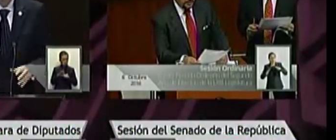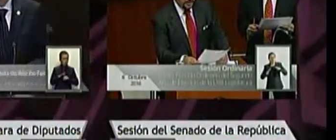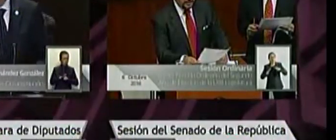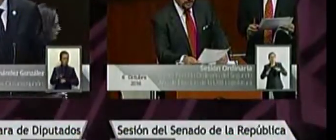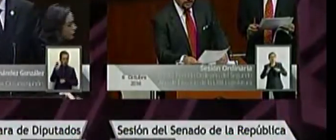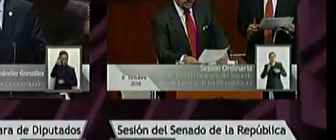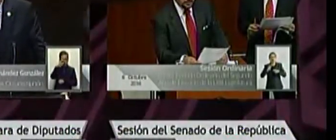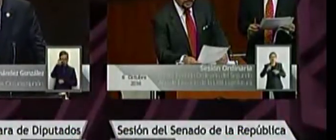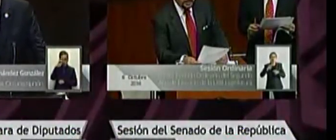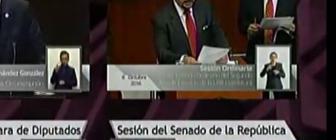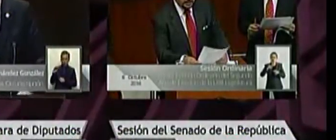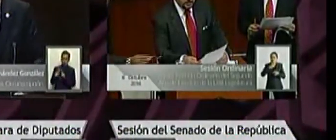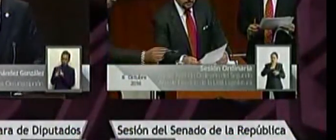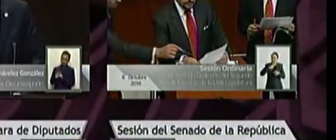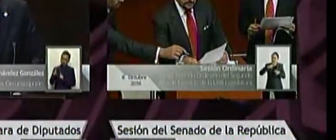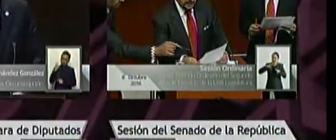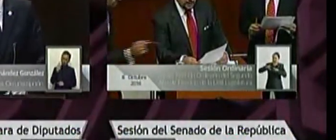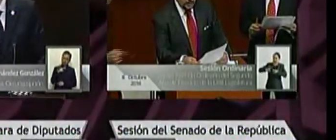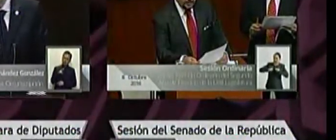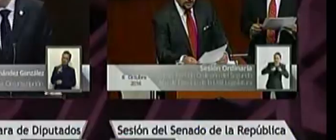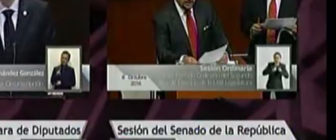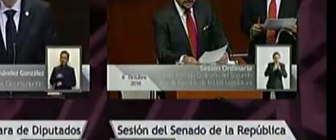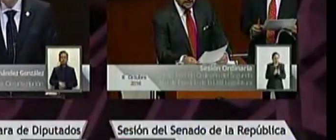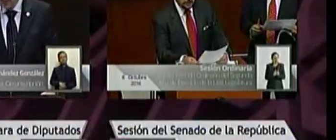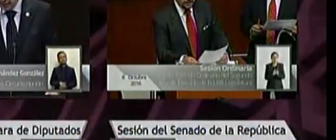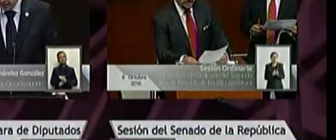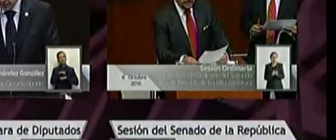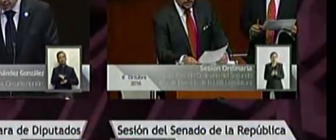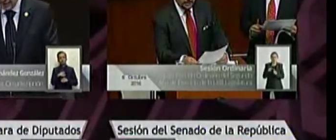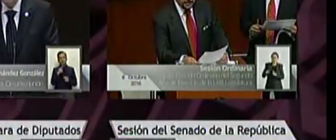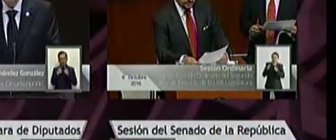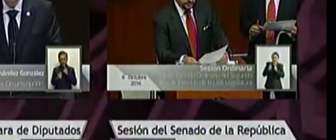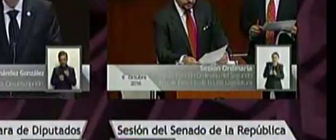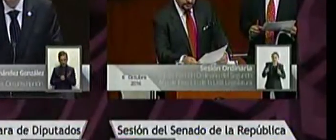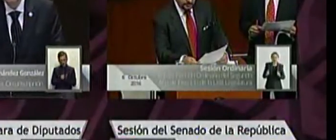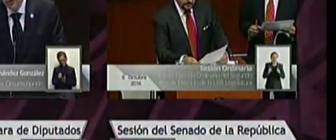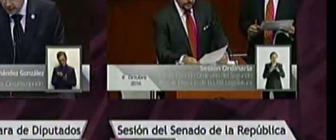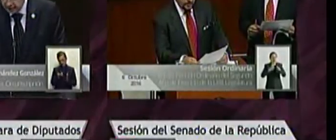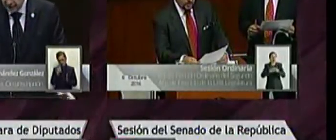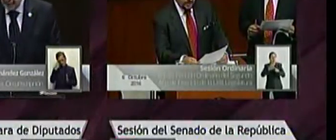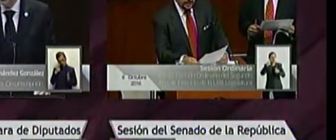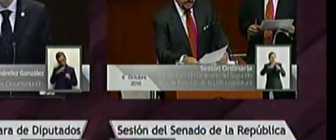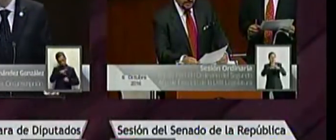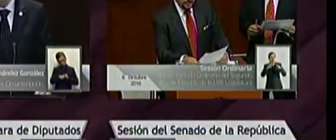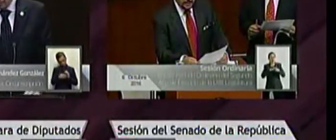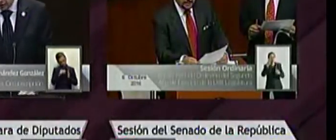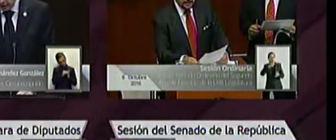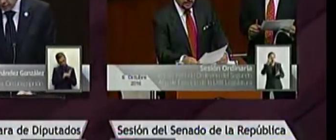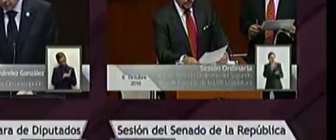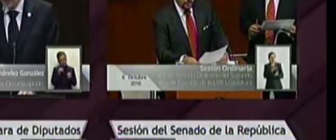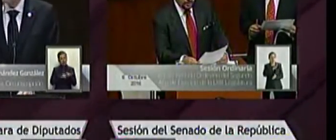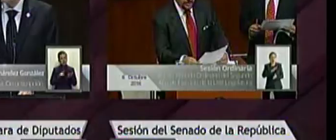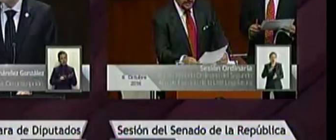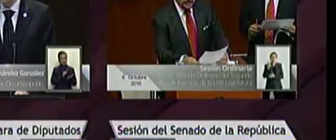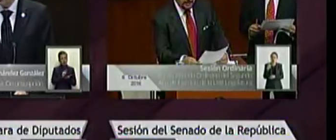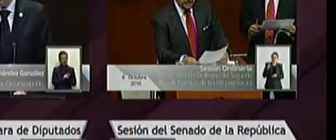Democrática con relación al dictamen mediante el cual se reforman y adicionan diversas disposiciones de la Ley de los